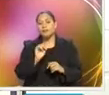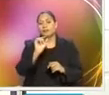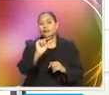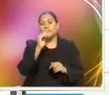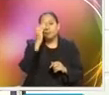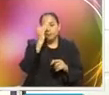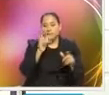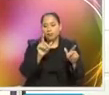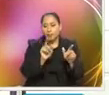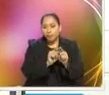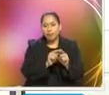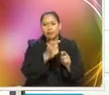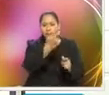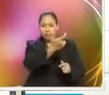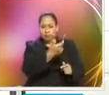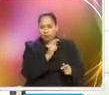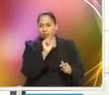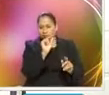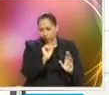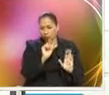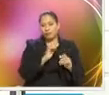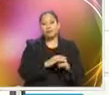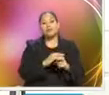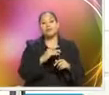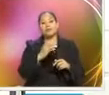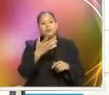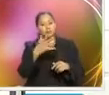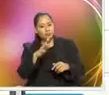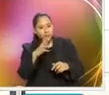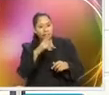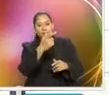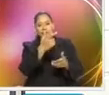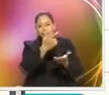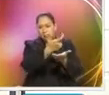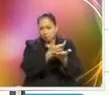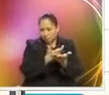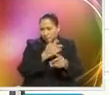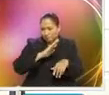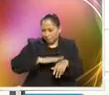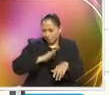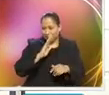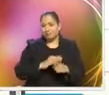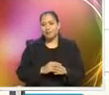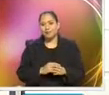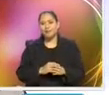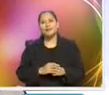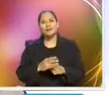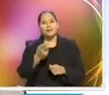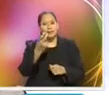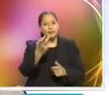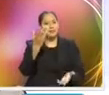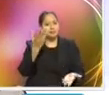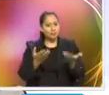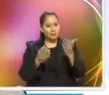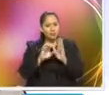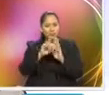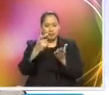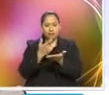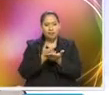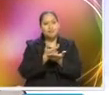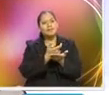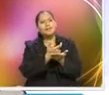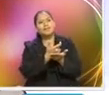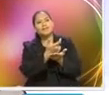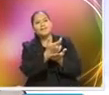plazo también vas a ganar menos. A mayor plazo tu rendimiento va a ser mayor. Eso en el caso de que tú inviertas en